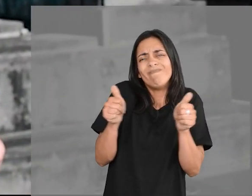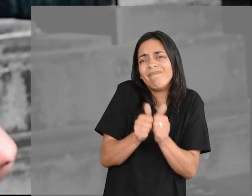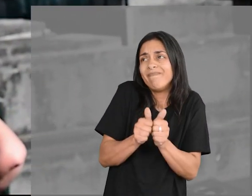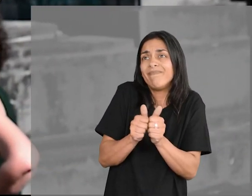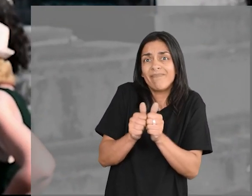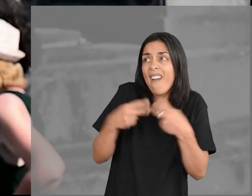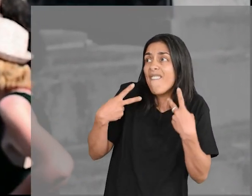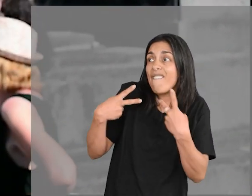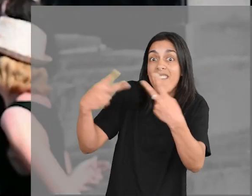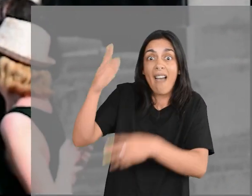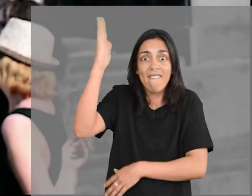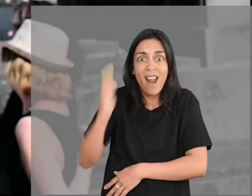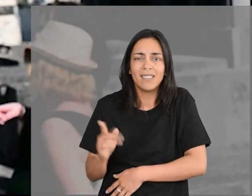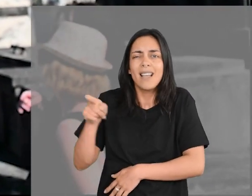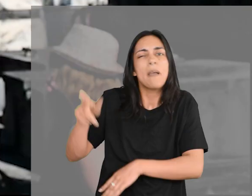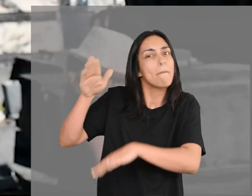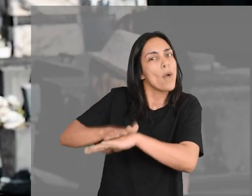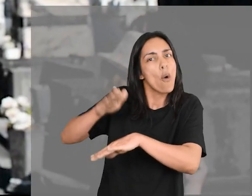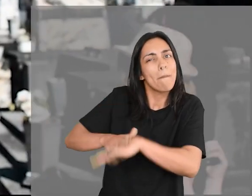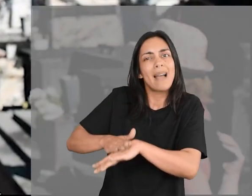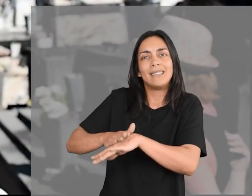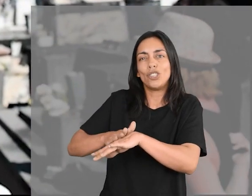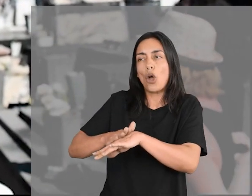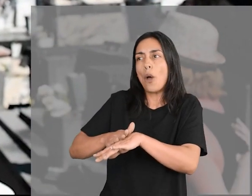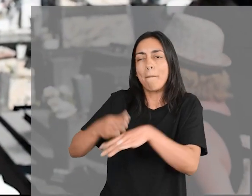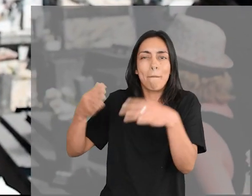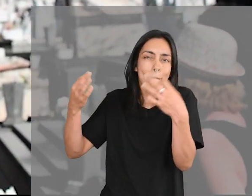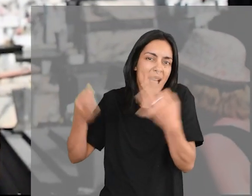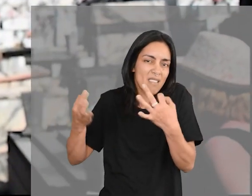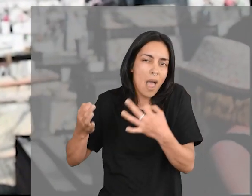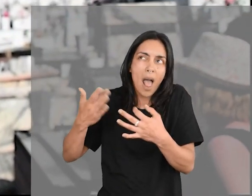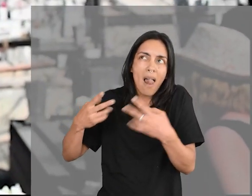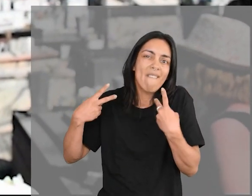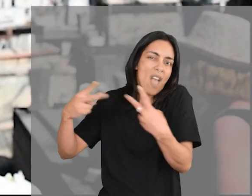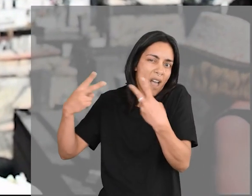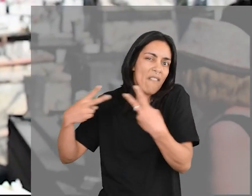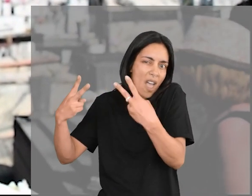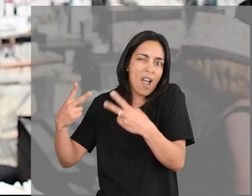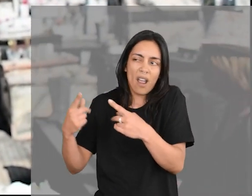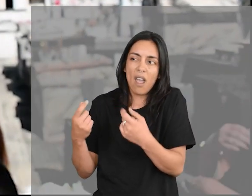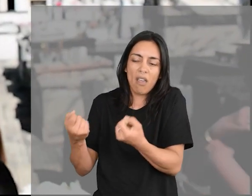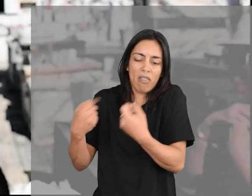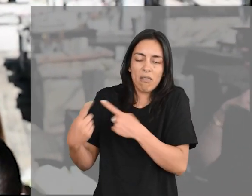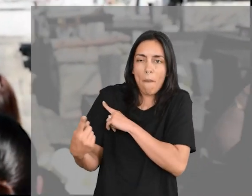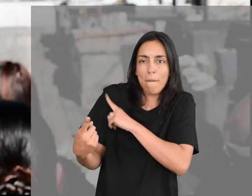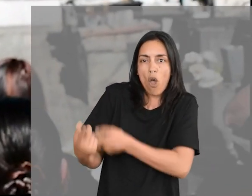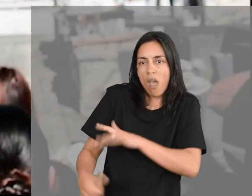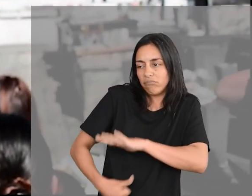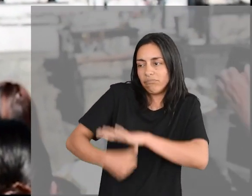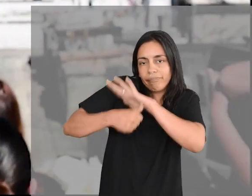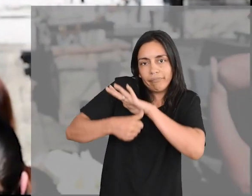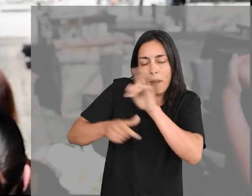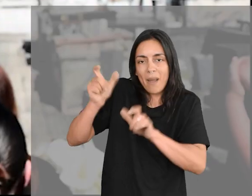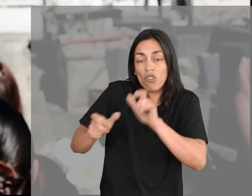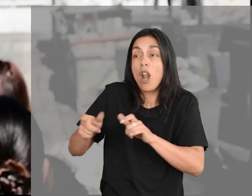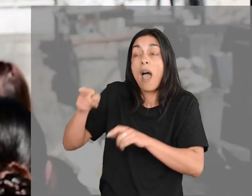casó y se fueron de viaje a Brasil. En ese momento era algo bastante que demostraba poder. En